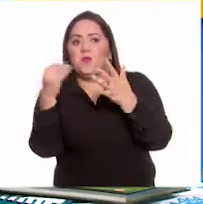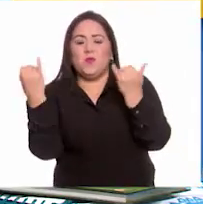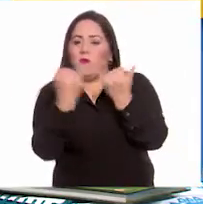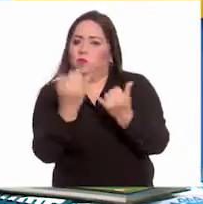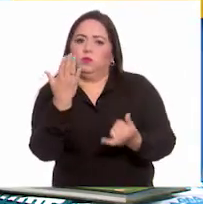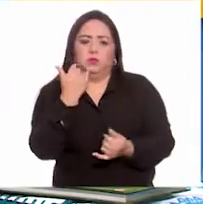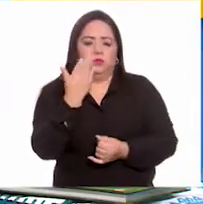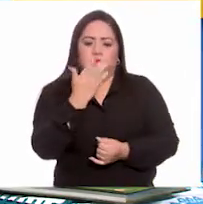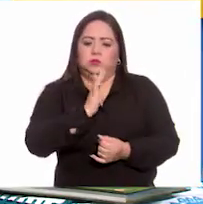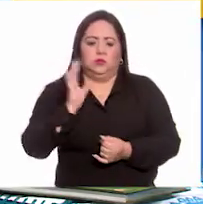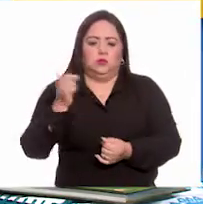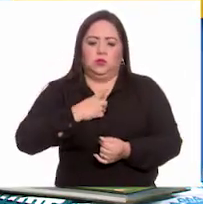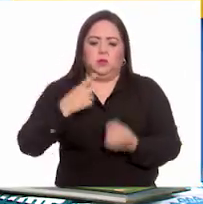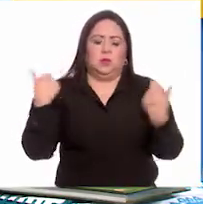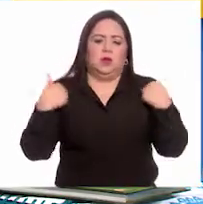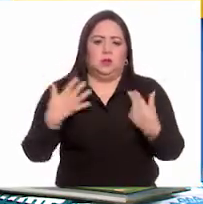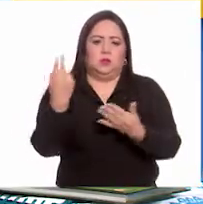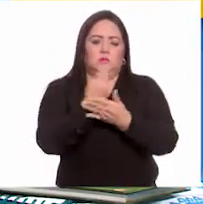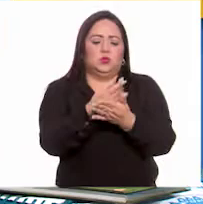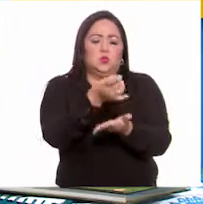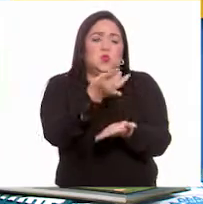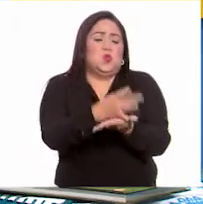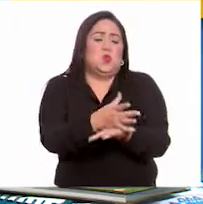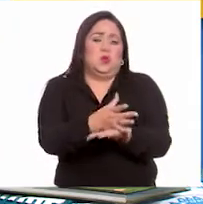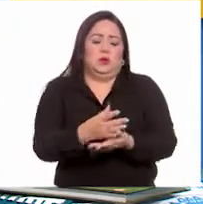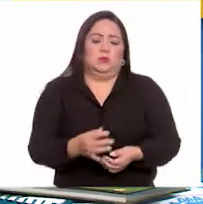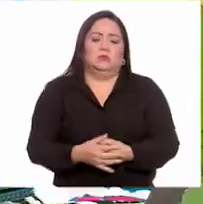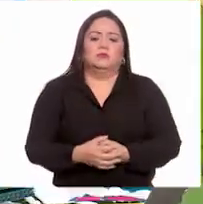esta, más que lo que han hecho los maestros. Son libros únicos.